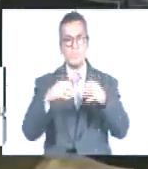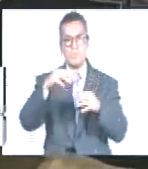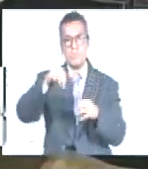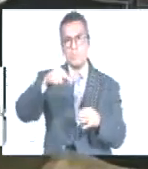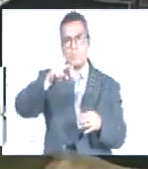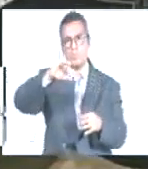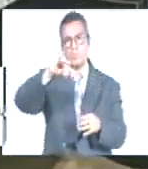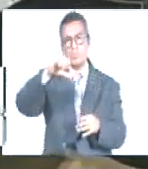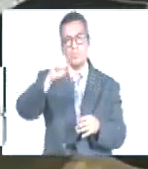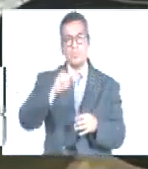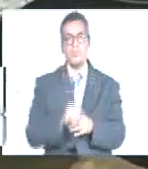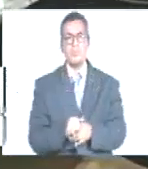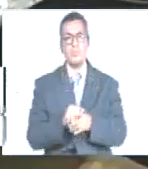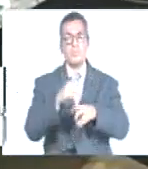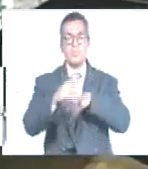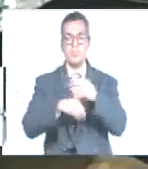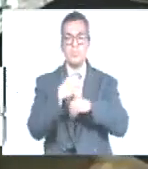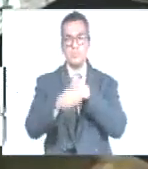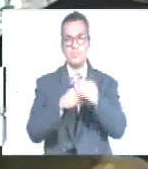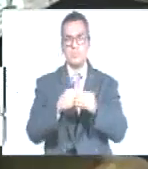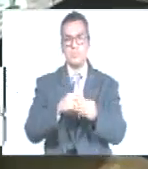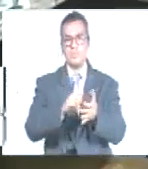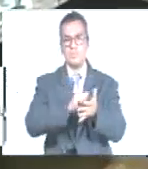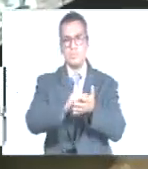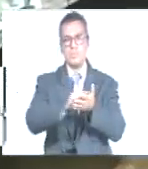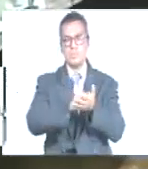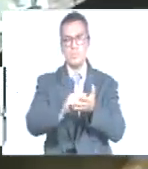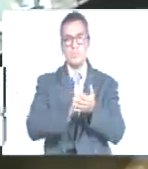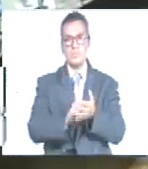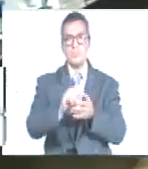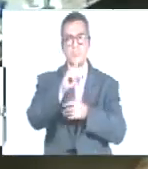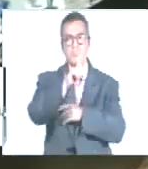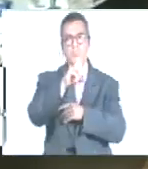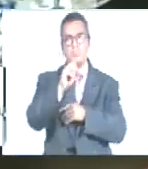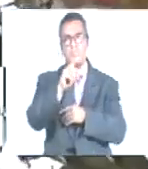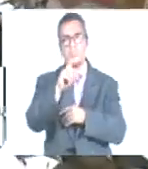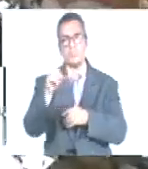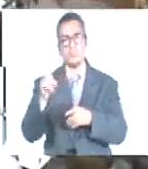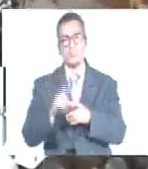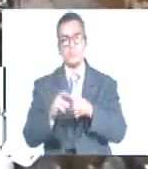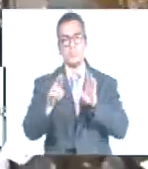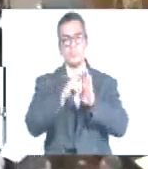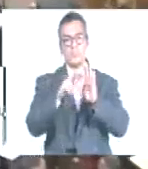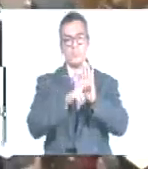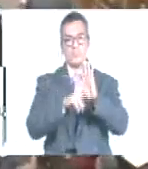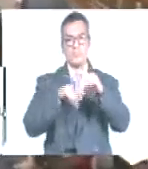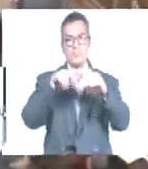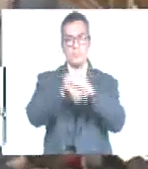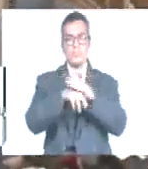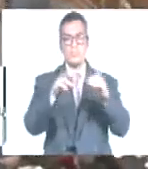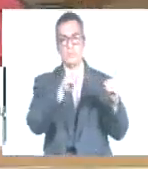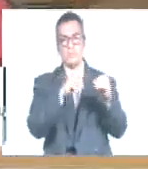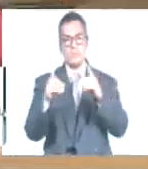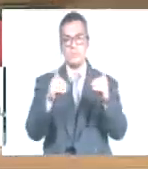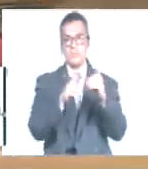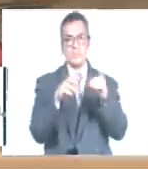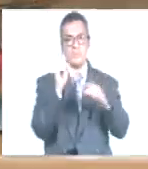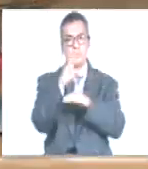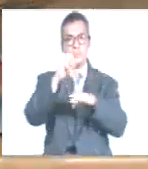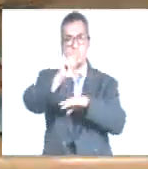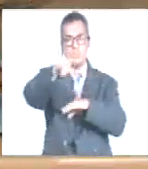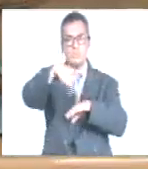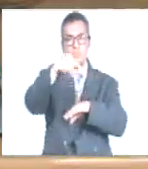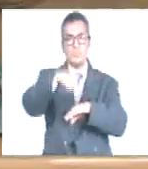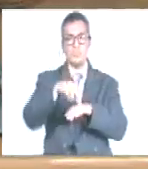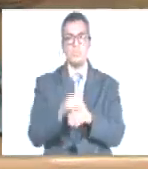María Herrera, de conformidad con lo establecido en el artículo 111 del Reglamento Interior y de Debates de la Asamblea